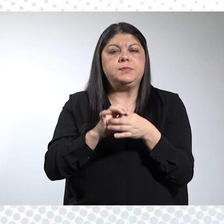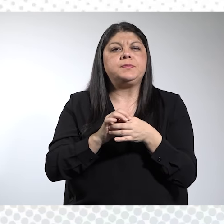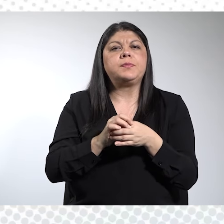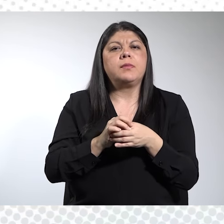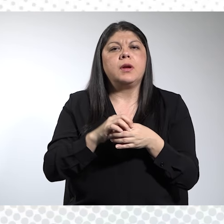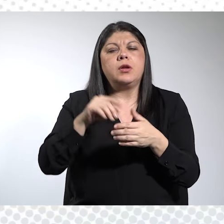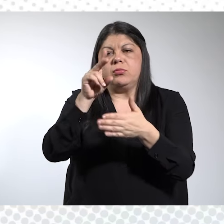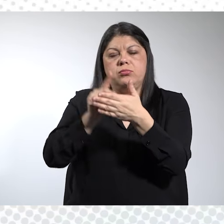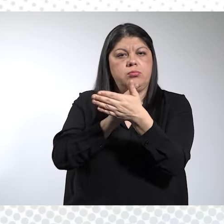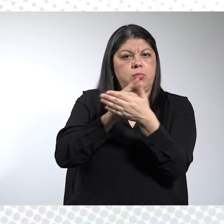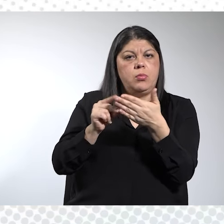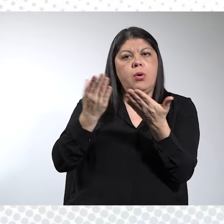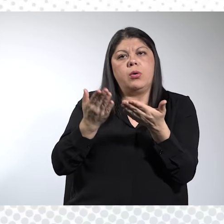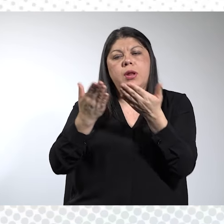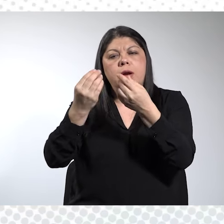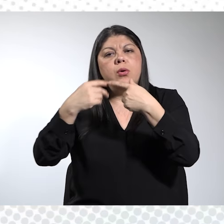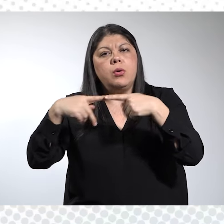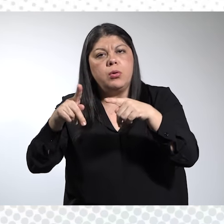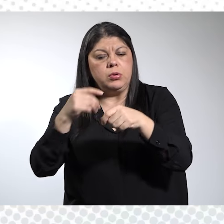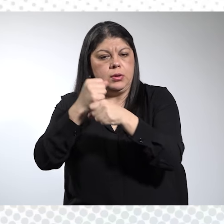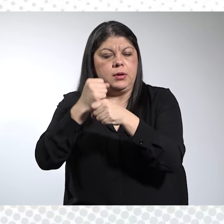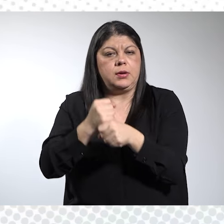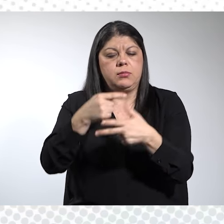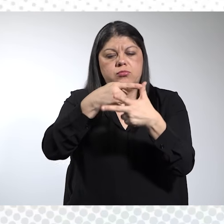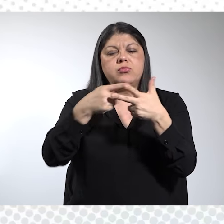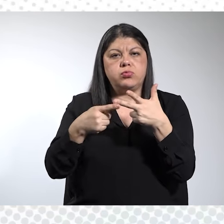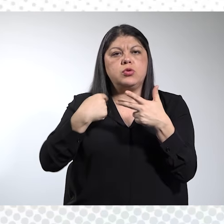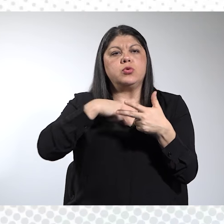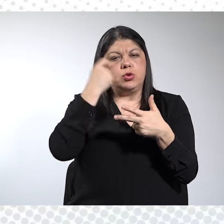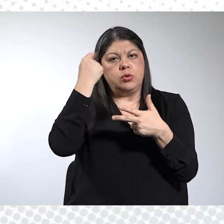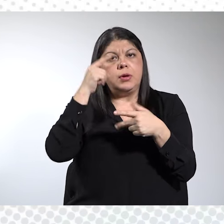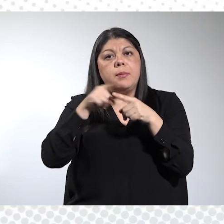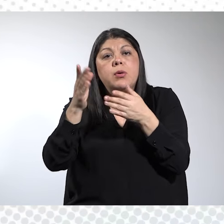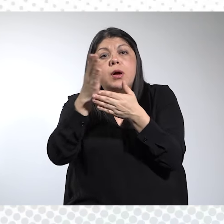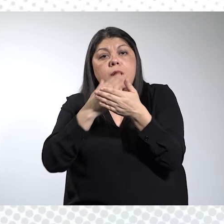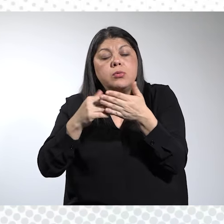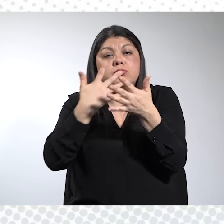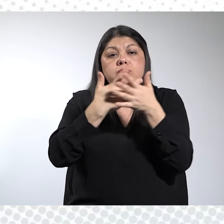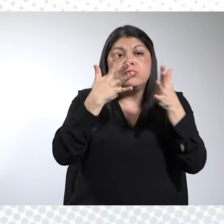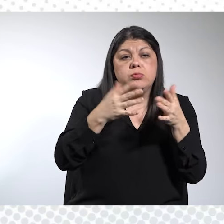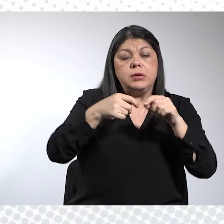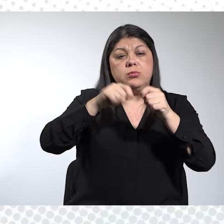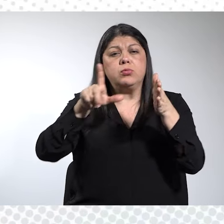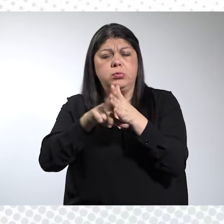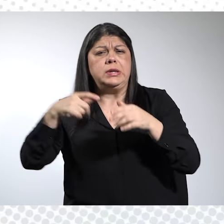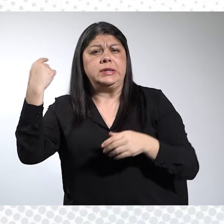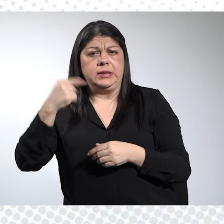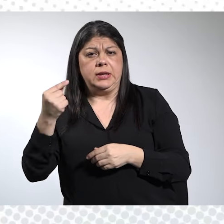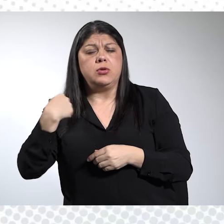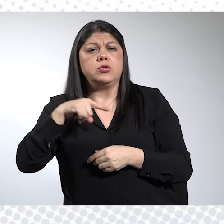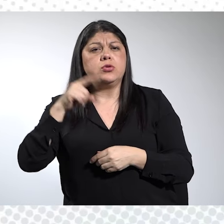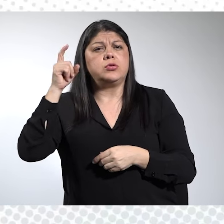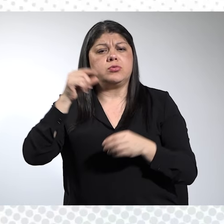qué discreparlos o no darles oportunidad de trabajo. Eso es entendido. Pero aquellos que han cometido un delito